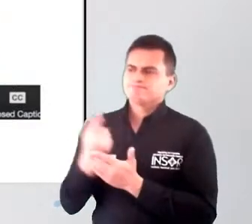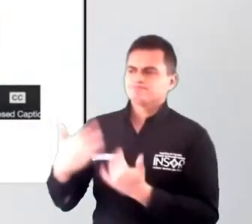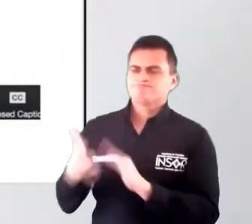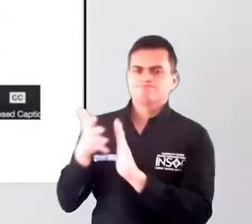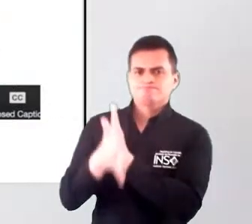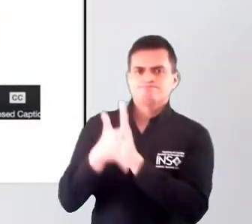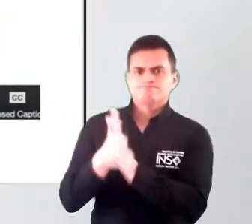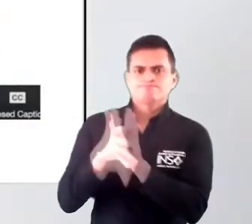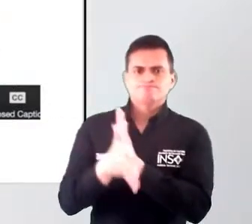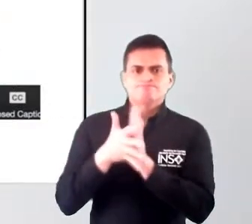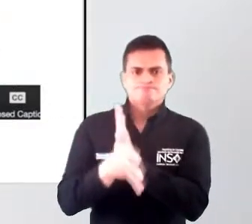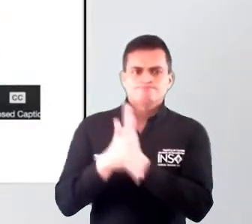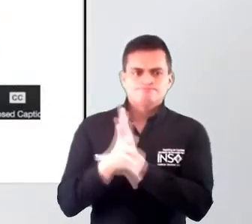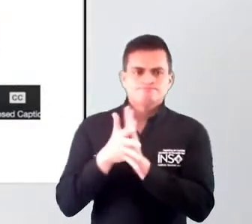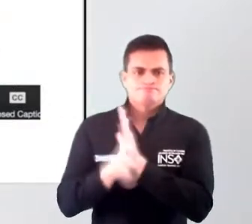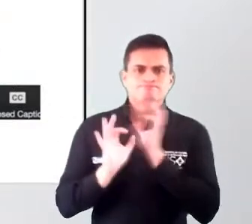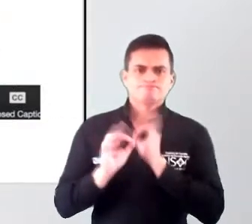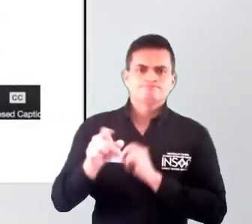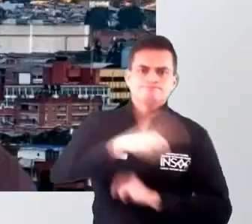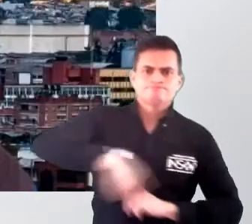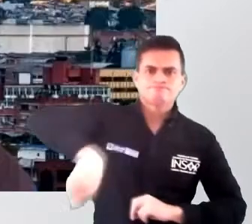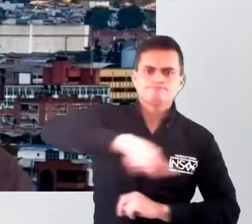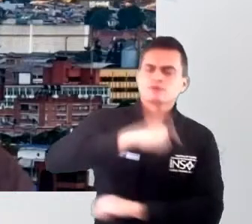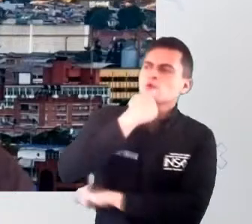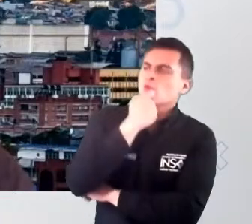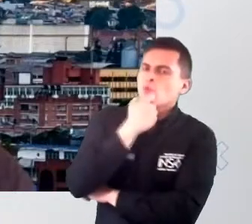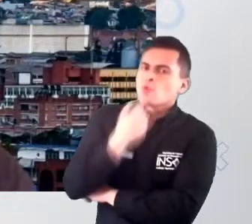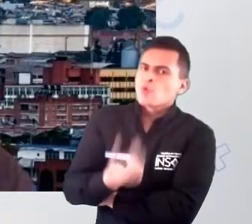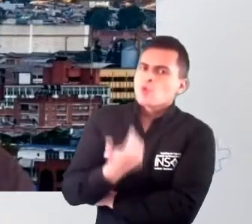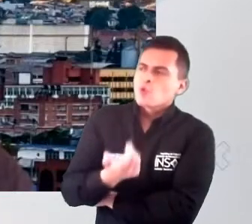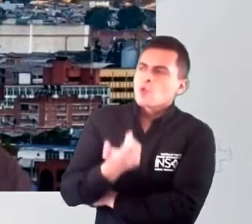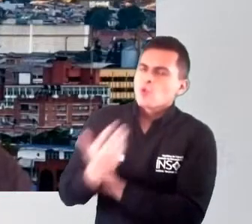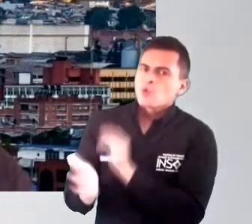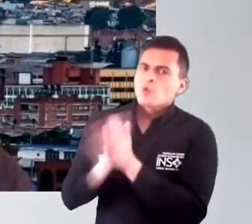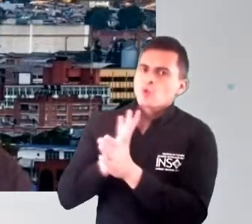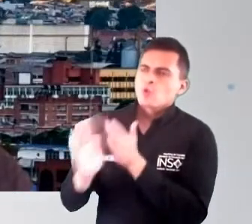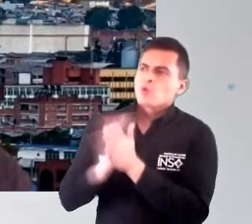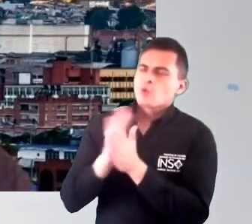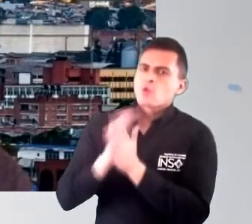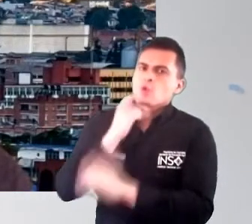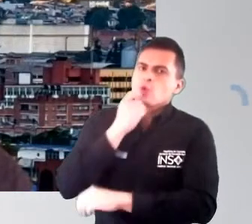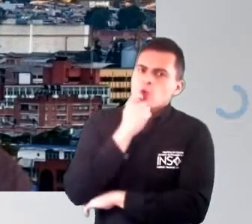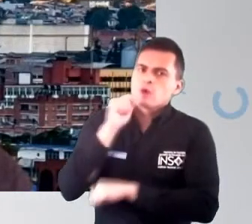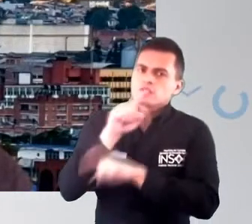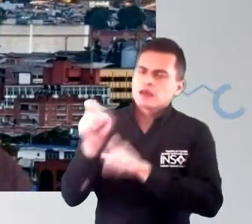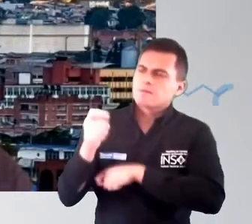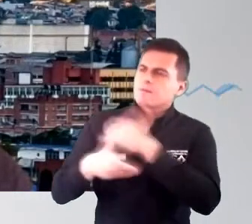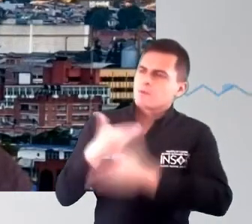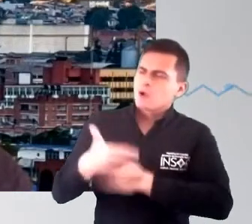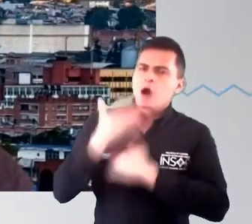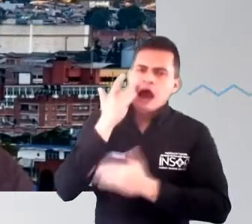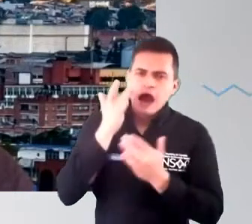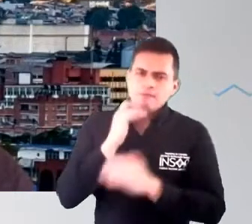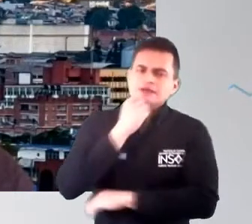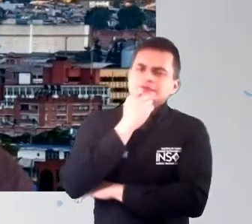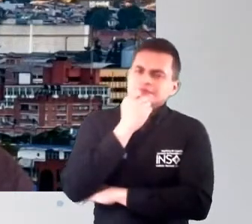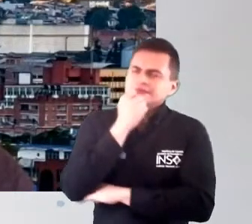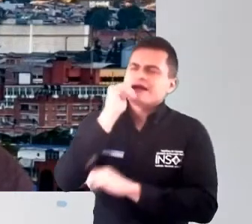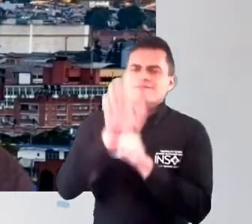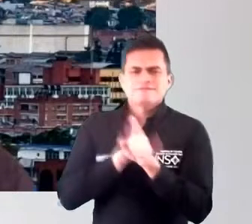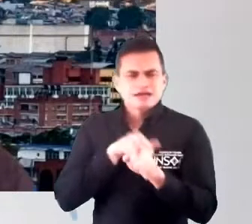todos quedamos altamente inquietos con esto de las dimensiones afectiva, comportamental,